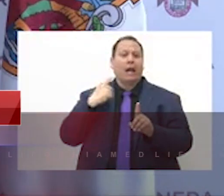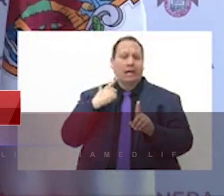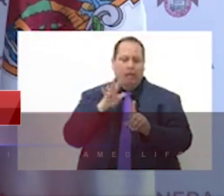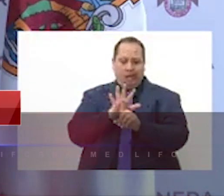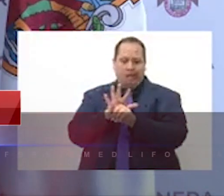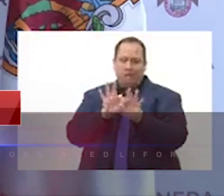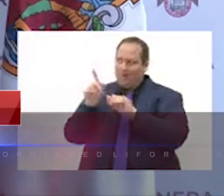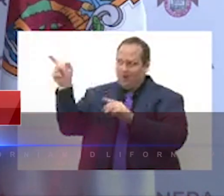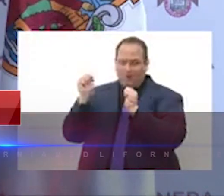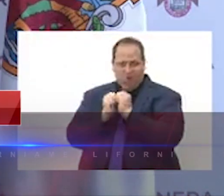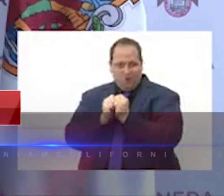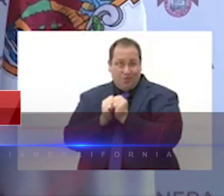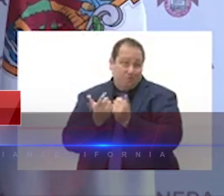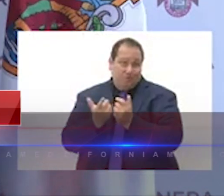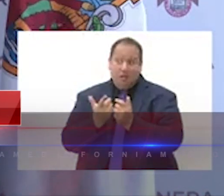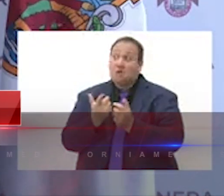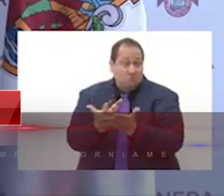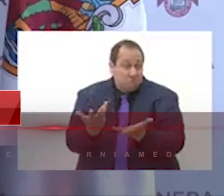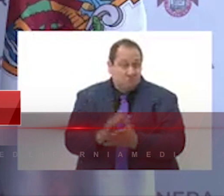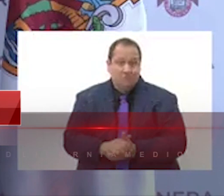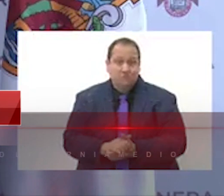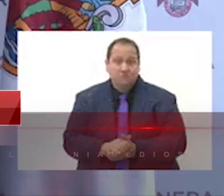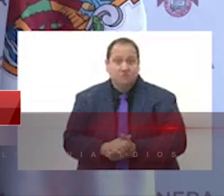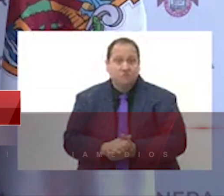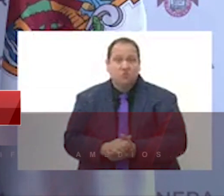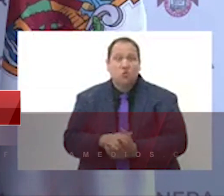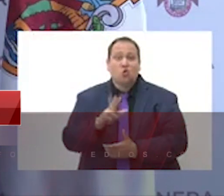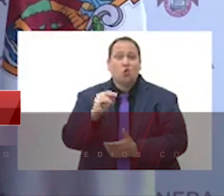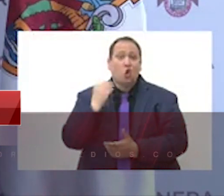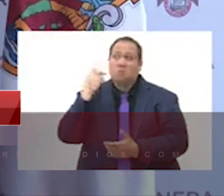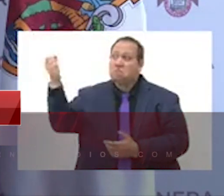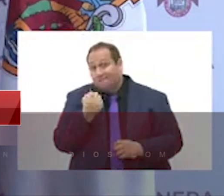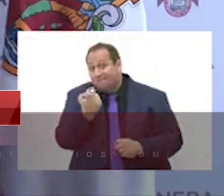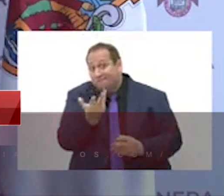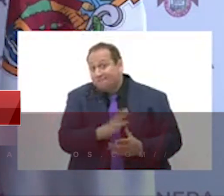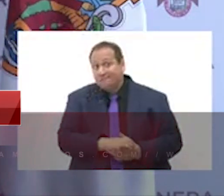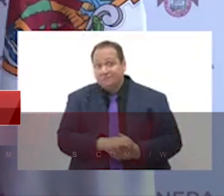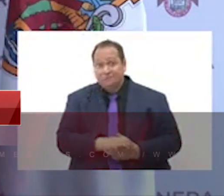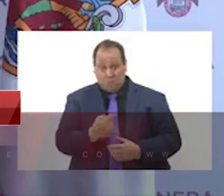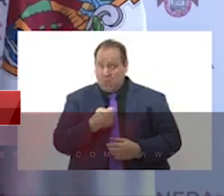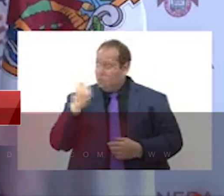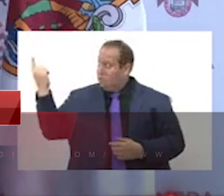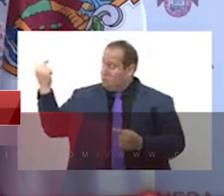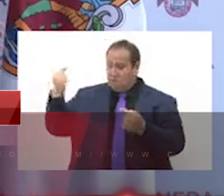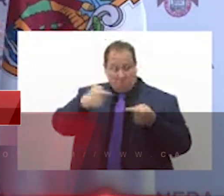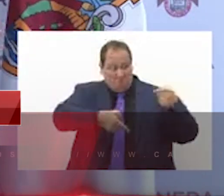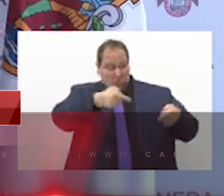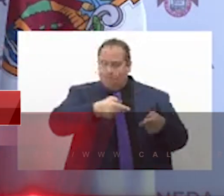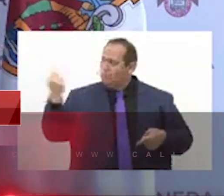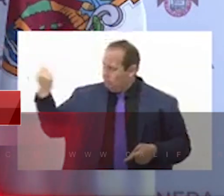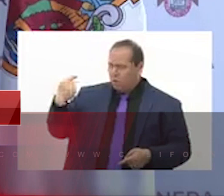que colaboraban con él pueden ir a la cárcel y ni siquiera para ponerles un buen abogado fue. A mí que vaya y me denuncie entonces ante las